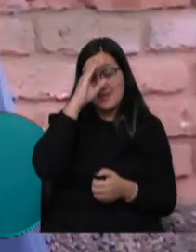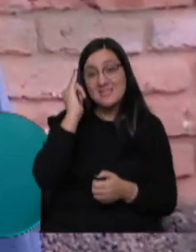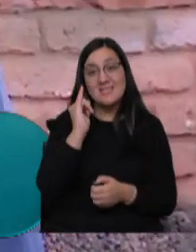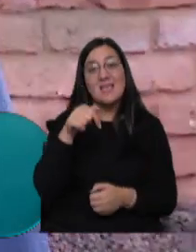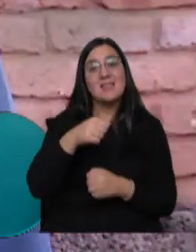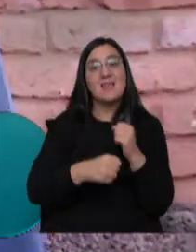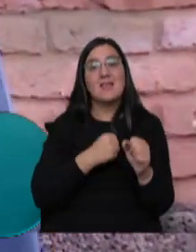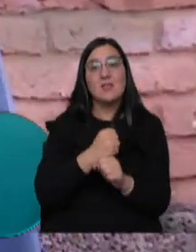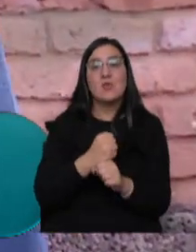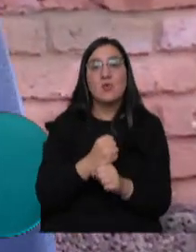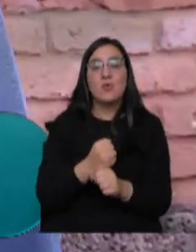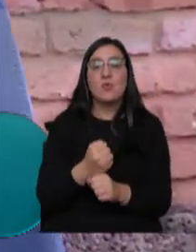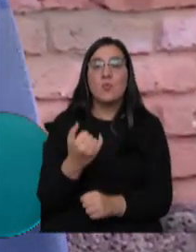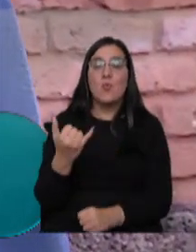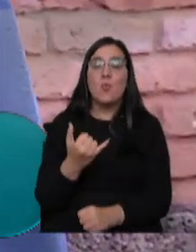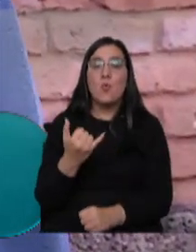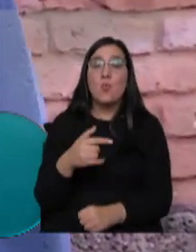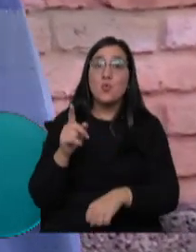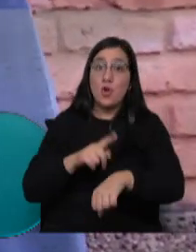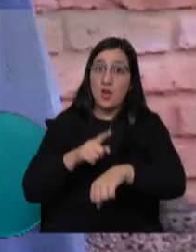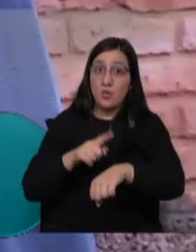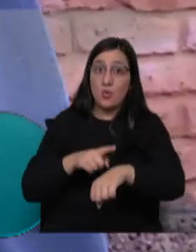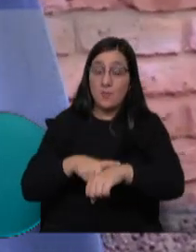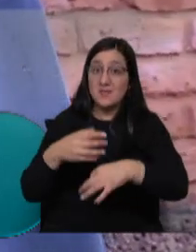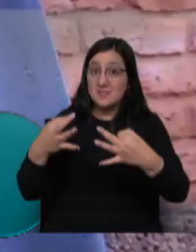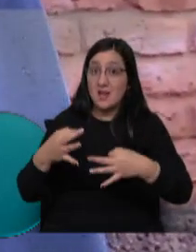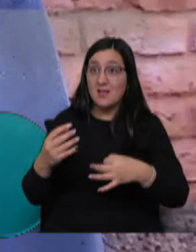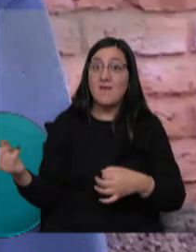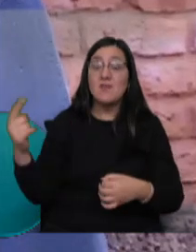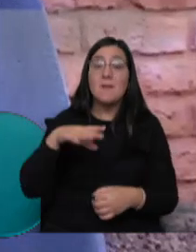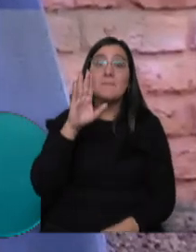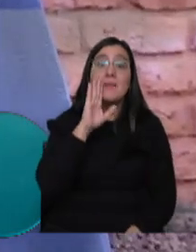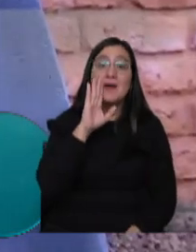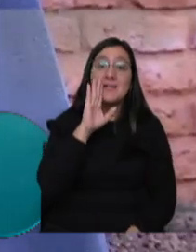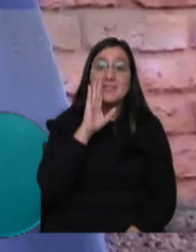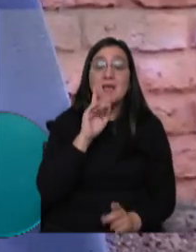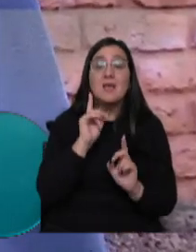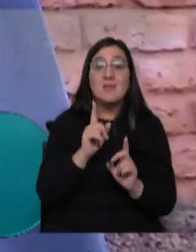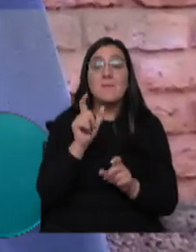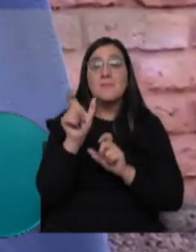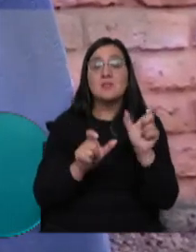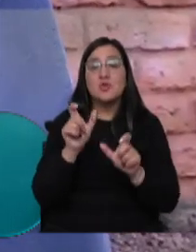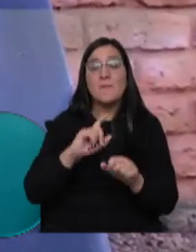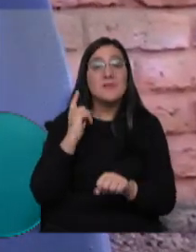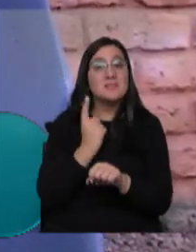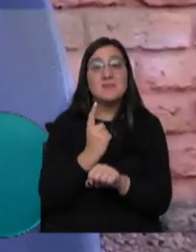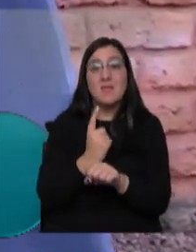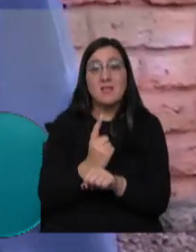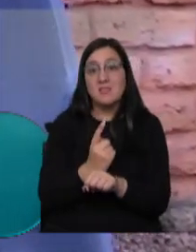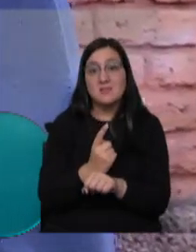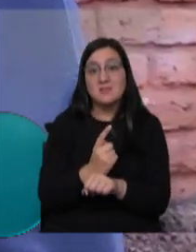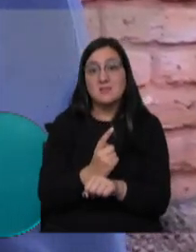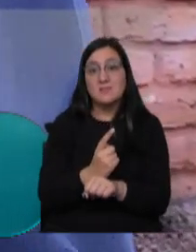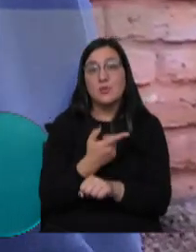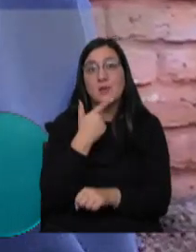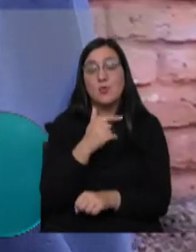año se abrió como un horario donde vienen madres, pero también viene gente principiante, de